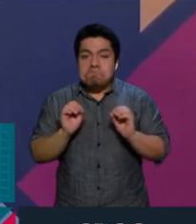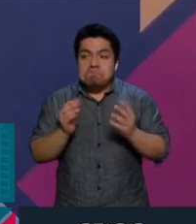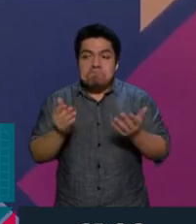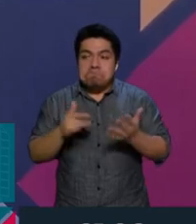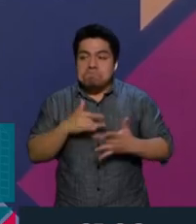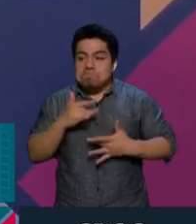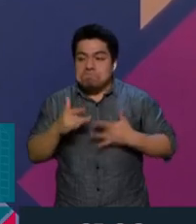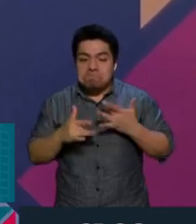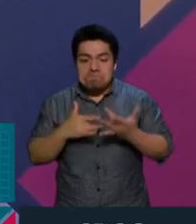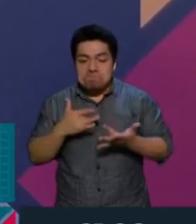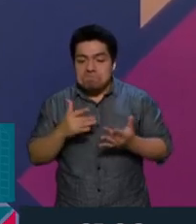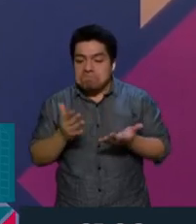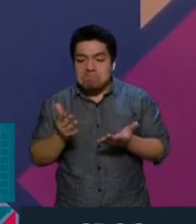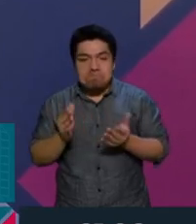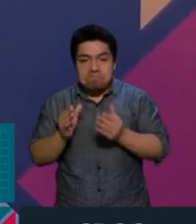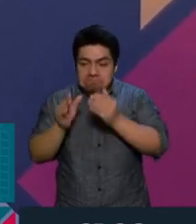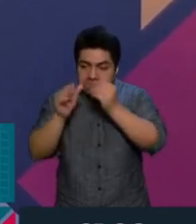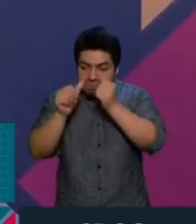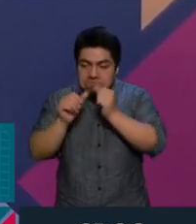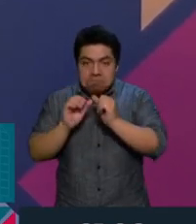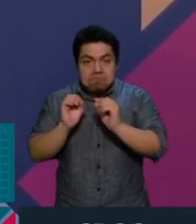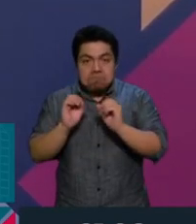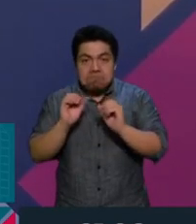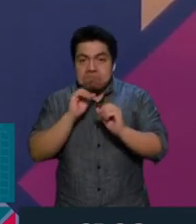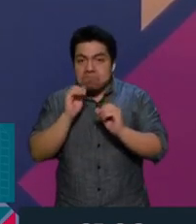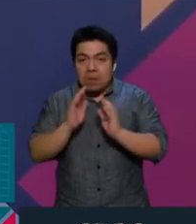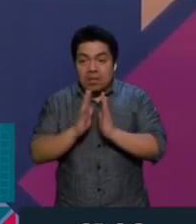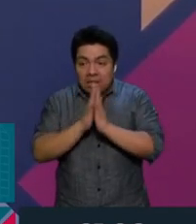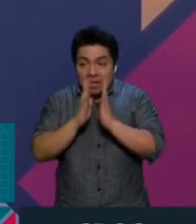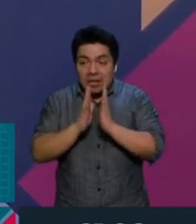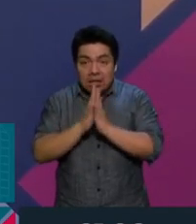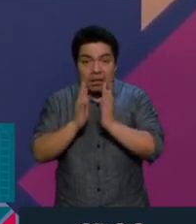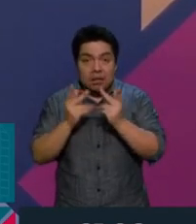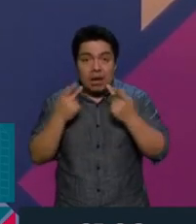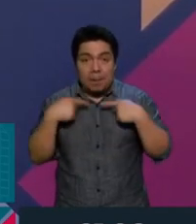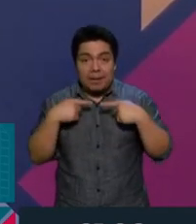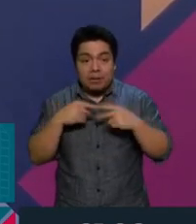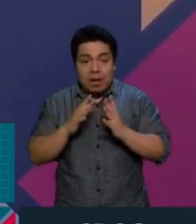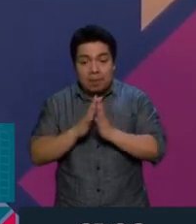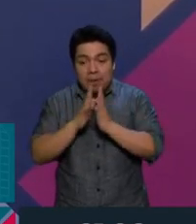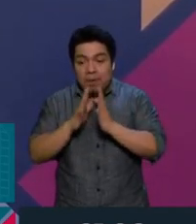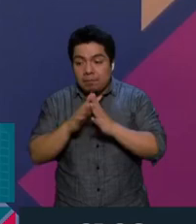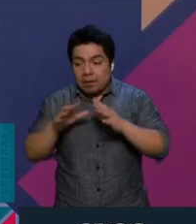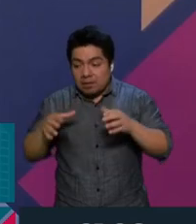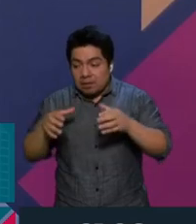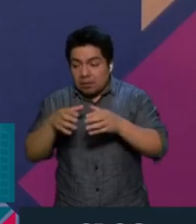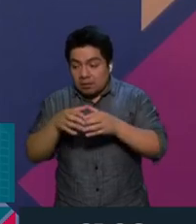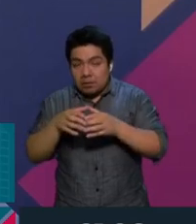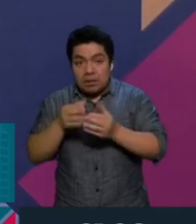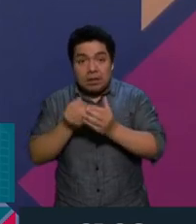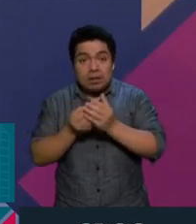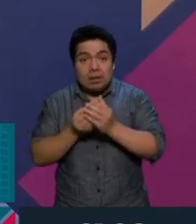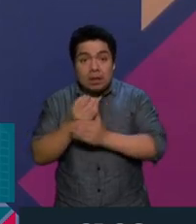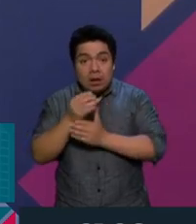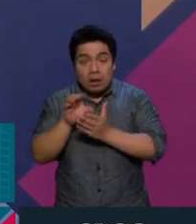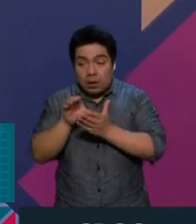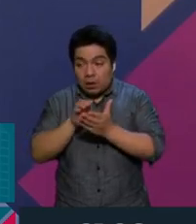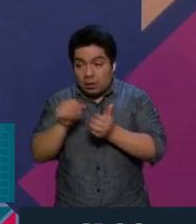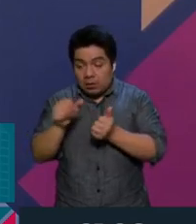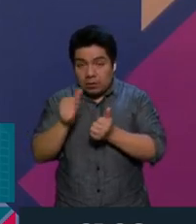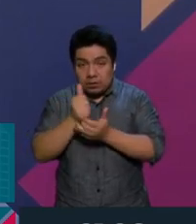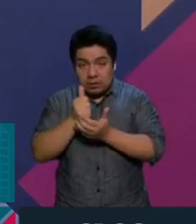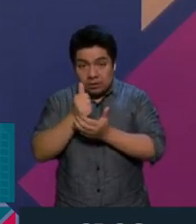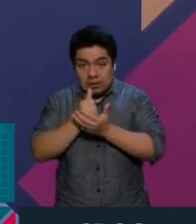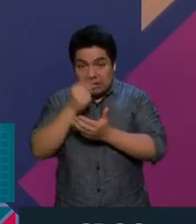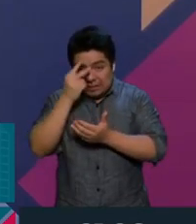comprometida con el principio democrático de sesionar en cabildo, ¿no? Cuando con la nueva Constitución de la Ciudad de